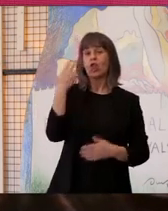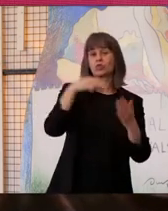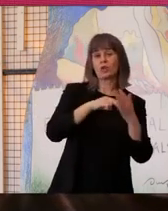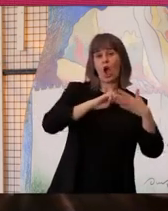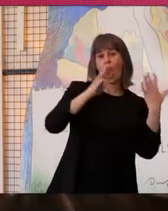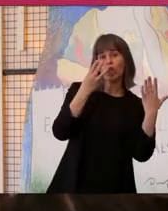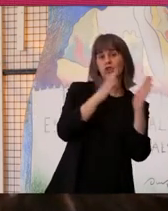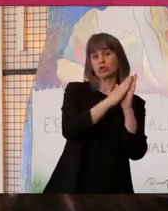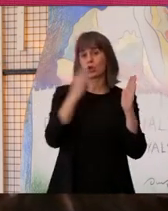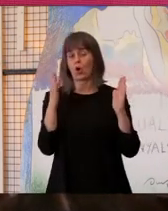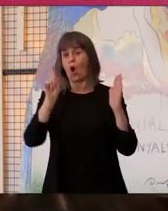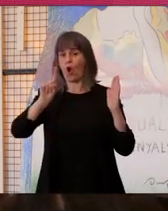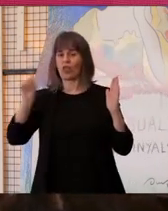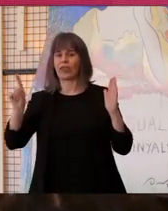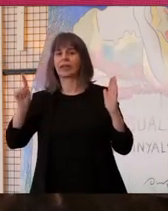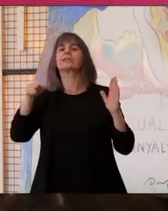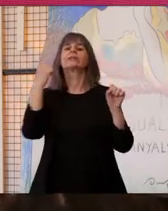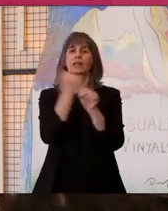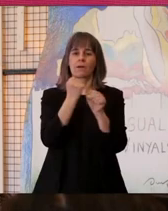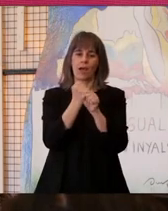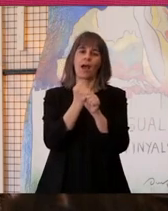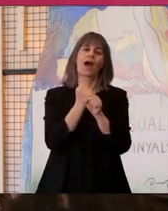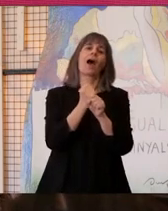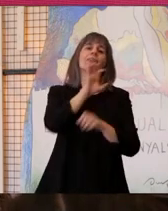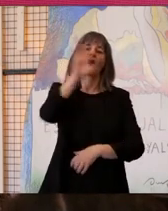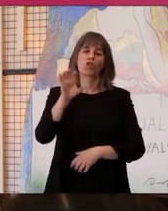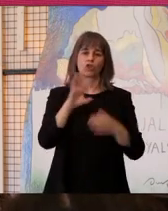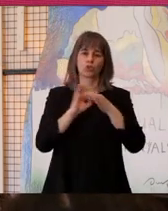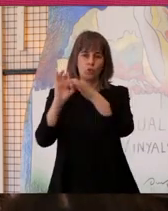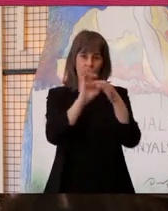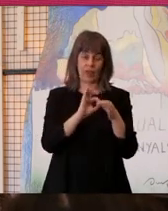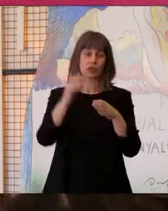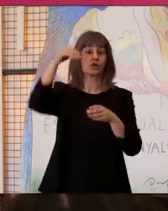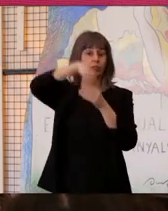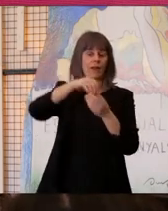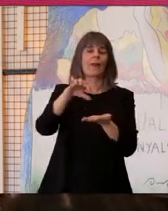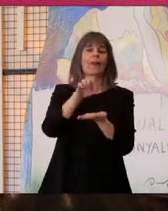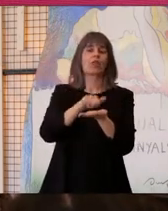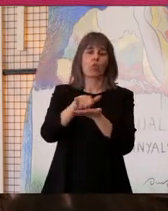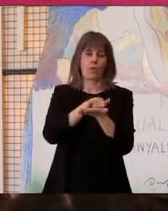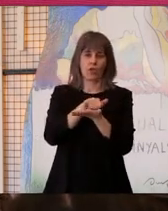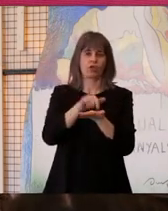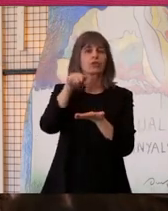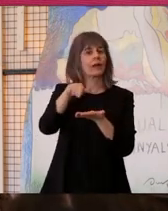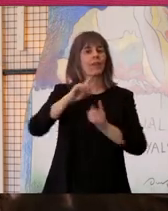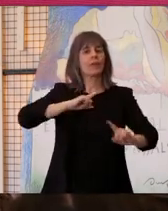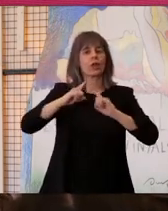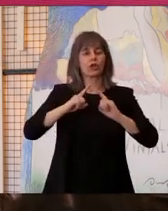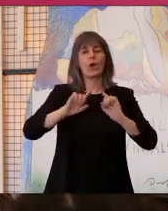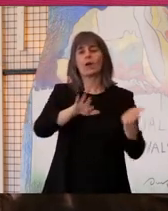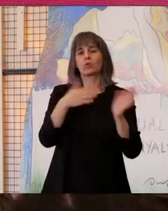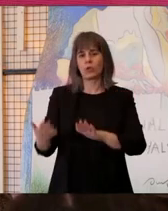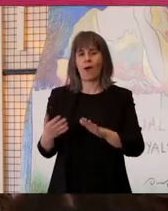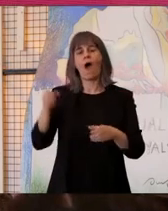2011 trabajó en Naciones Unidas en Nueva York como director ejecutiva del fondo de